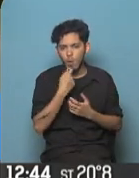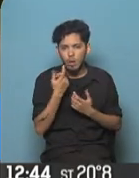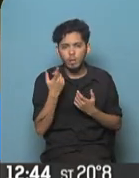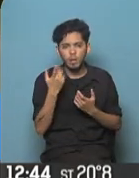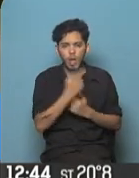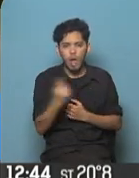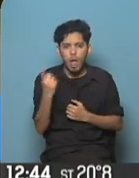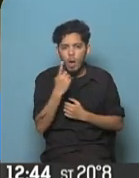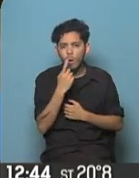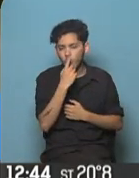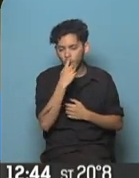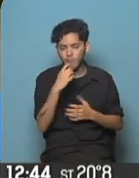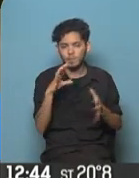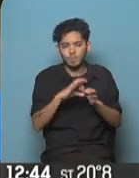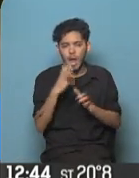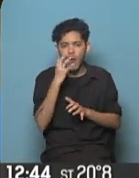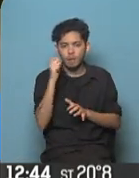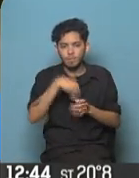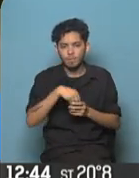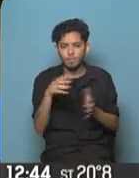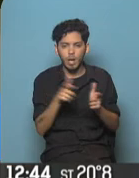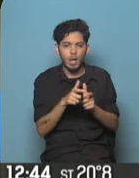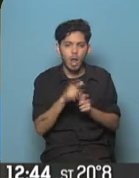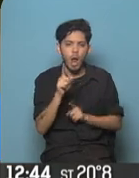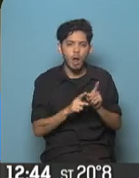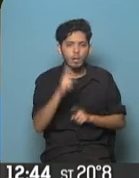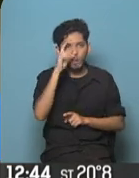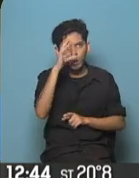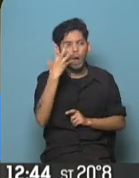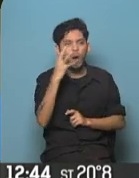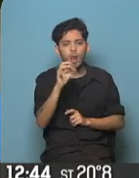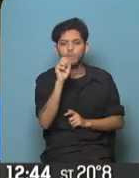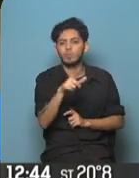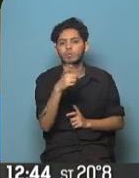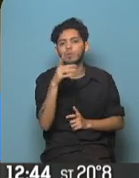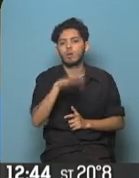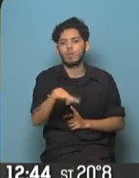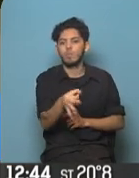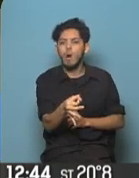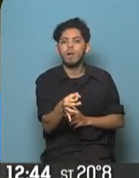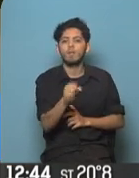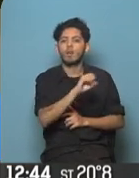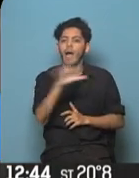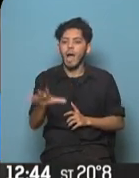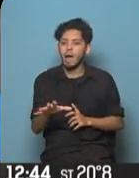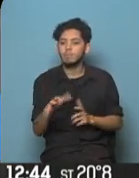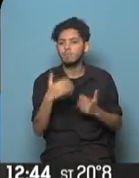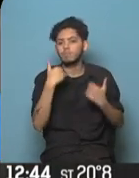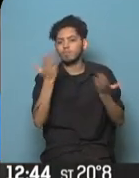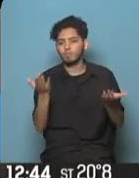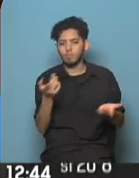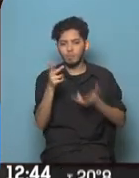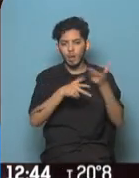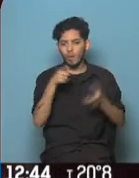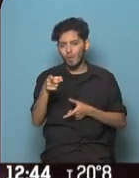cada uno se conecta con algo en la película. Algunos le recuerda a sus abuelos, al pueblo, al campo, o lo que decías tú,